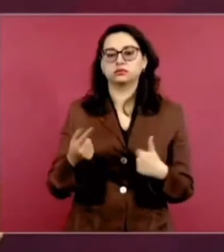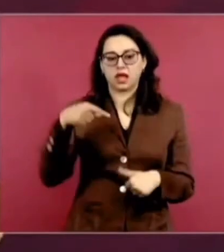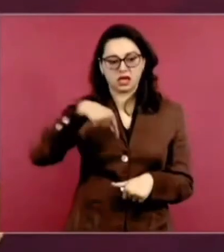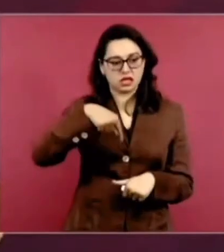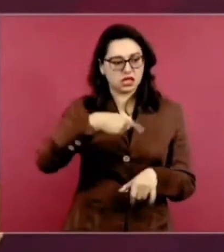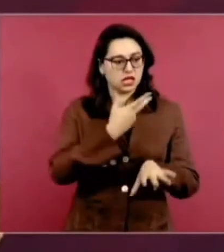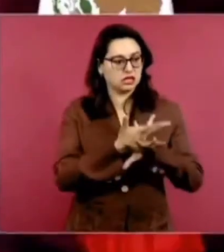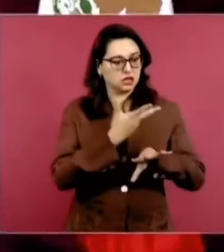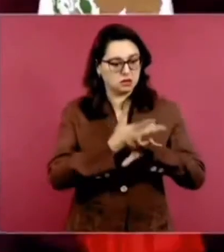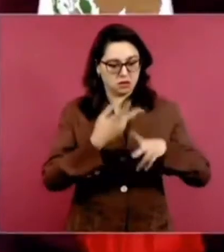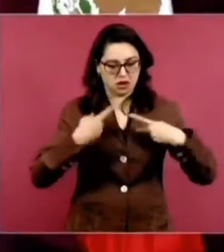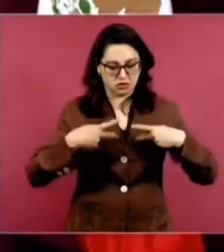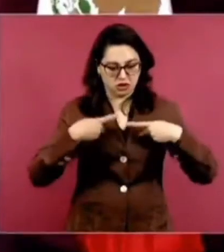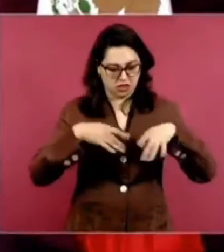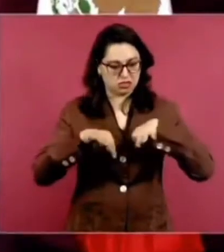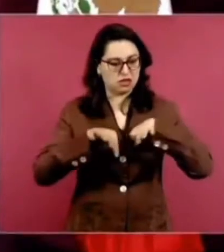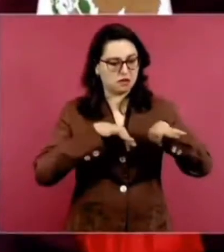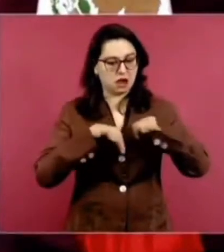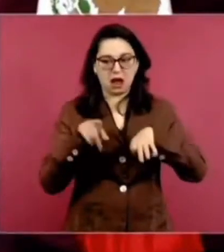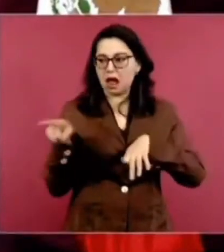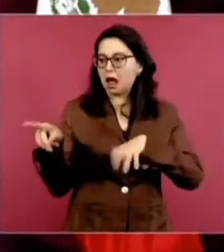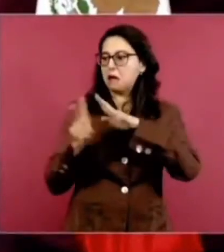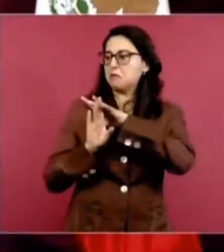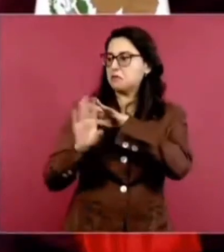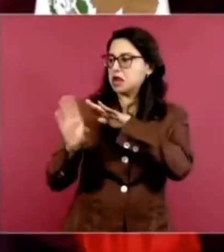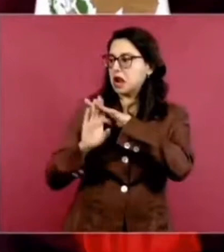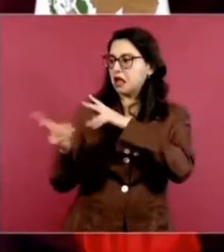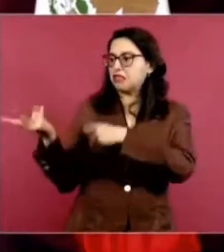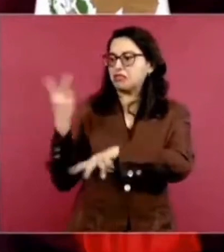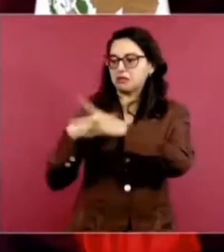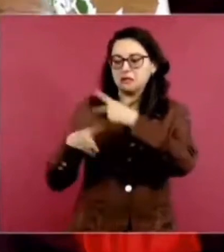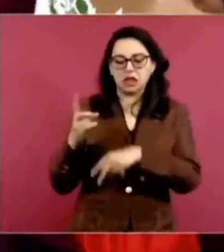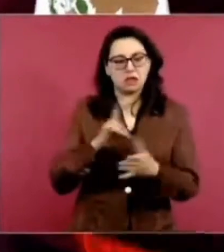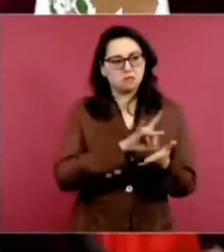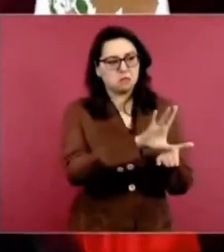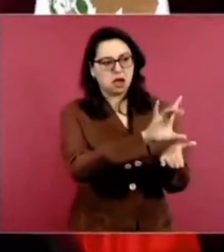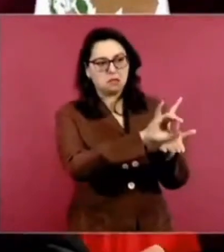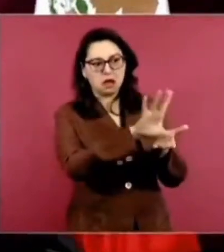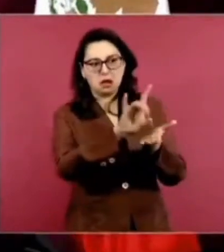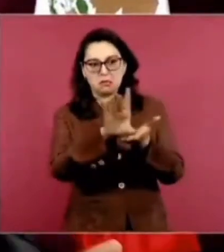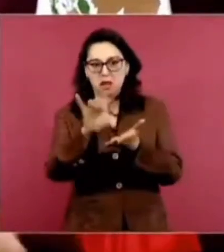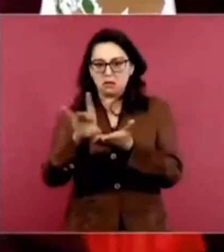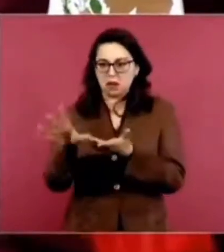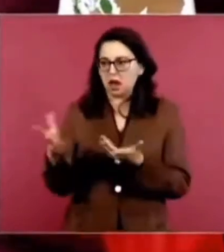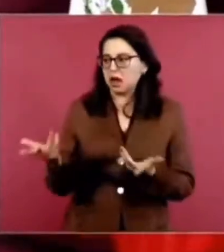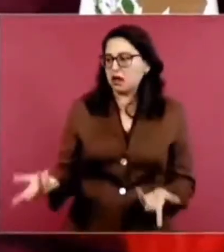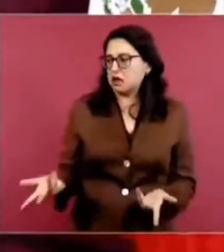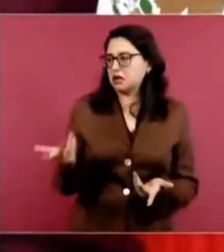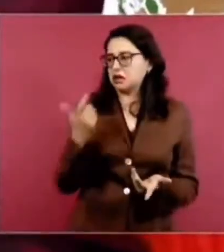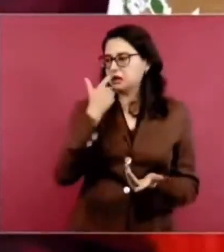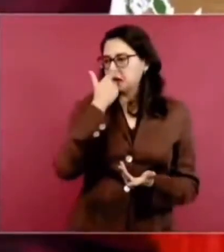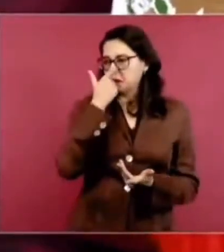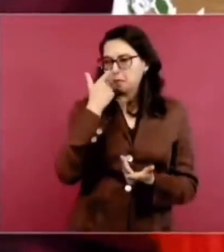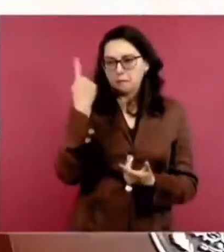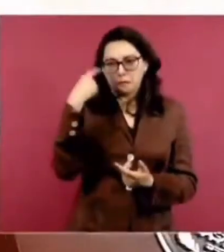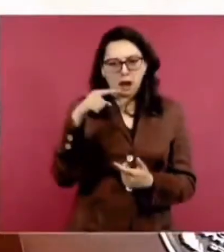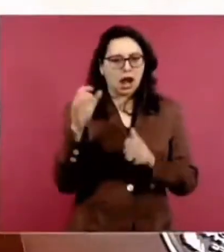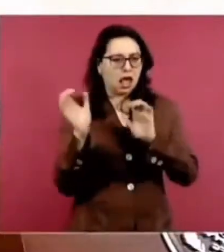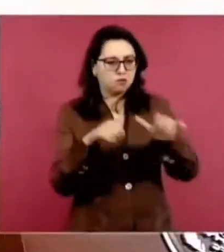obreros estadounidenses y que por lo mismo se tenían ellos que proteger.